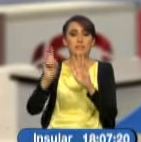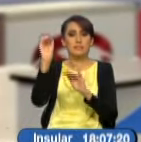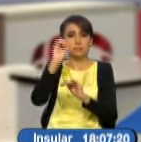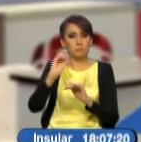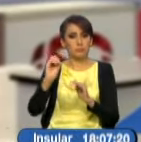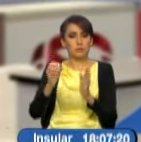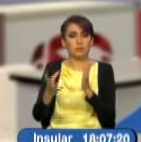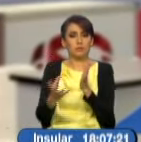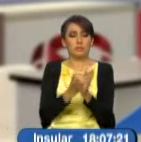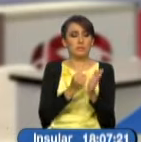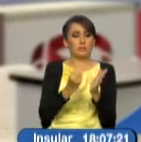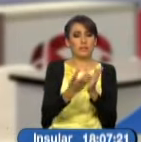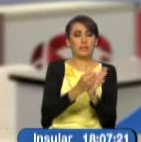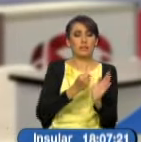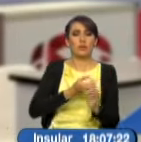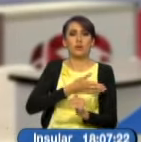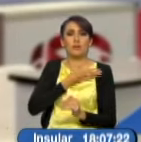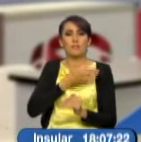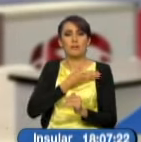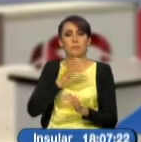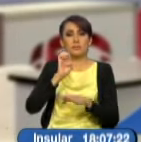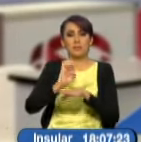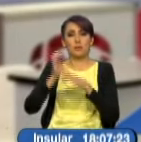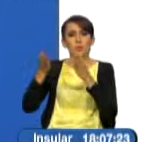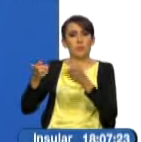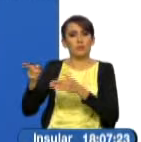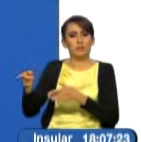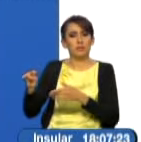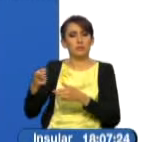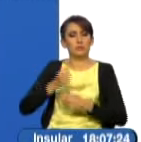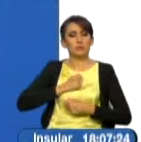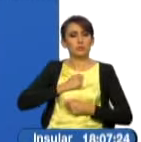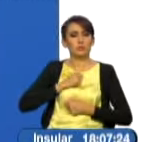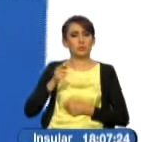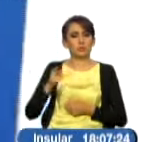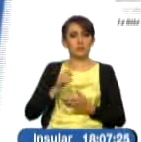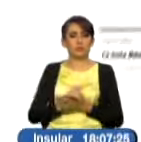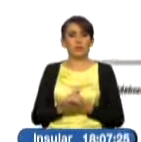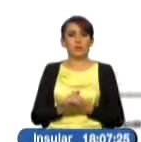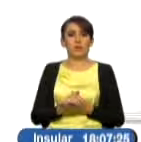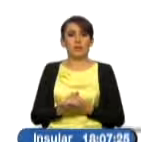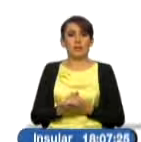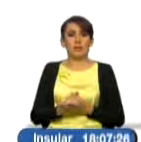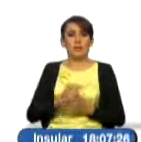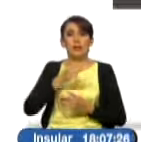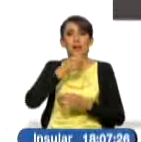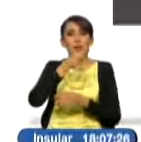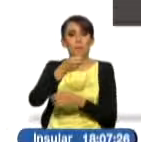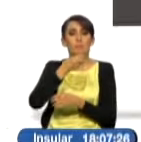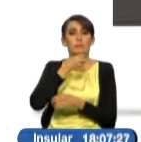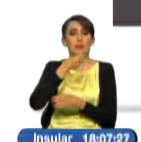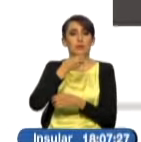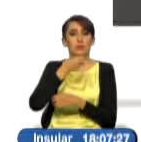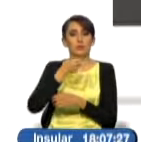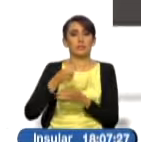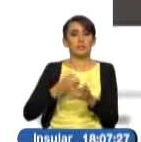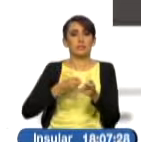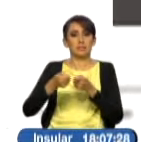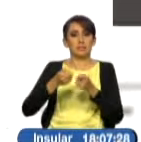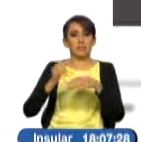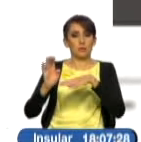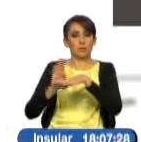que ahí se confían pertenecen a clientes ecuatorianos. La periodista asevera en su artículo que la Superintendencia de Bancos de